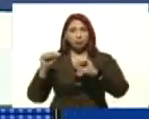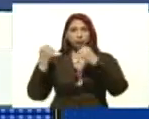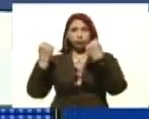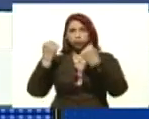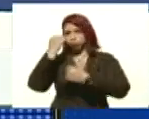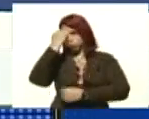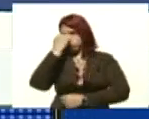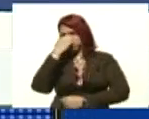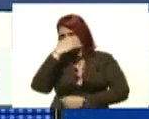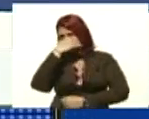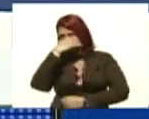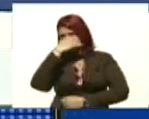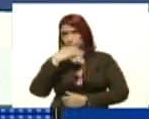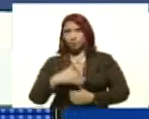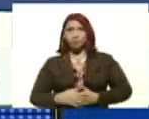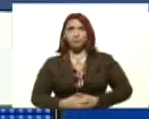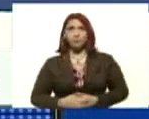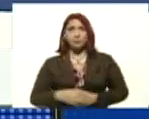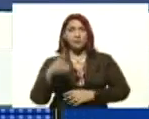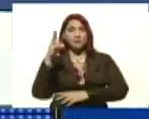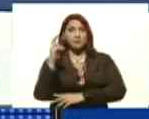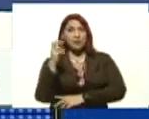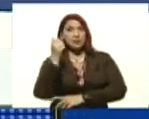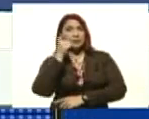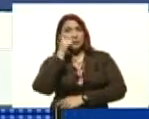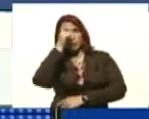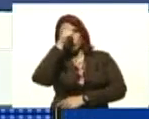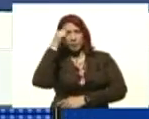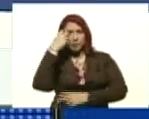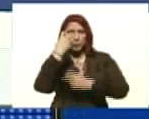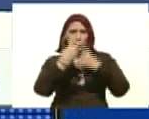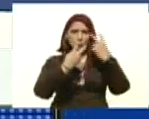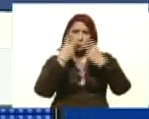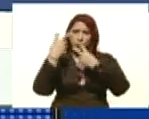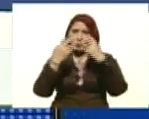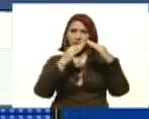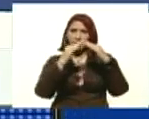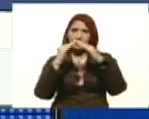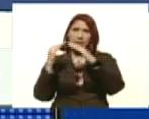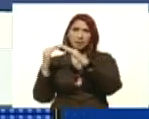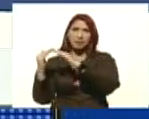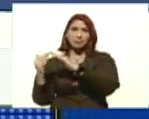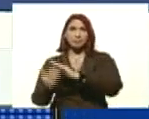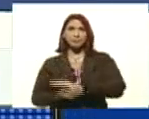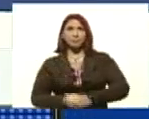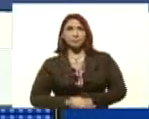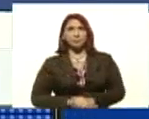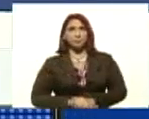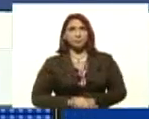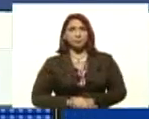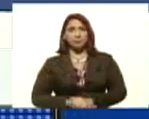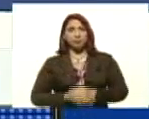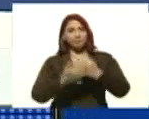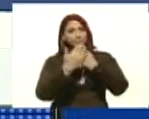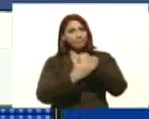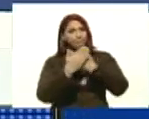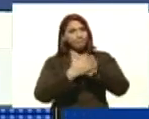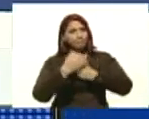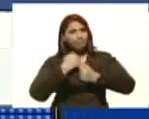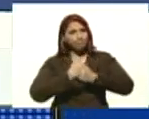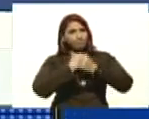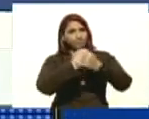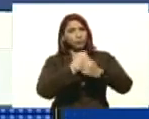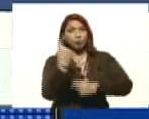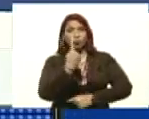criminal. Viernes, sábado y domingo se van a recorrer casa por casa a llevarle amor a la gente. Eso solo lo hace